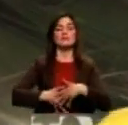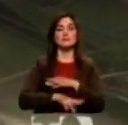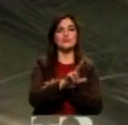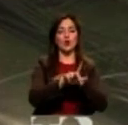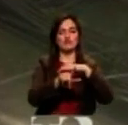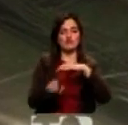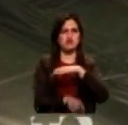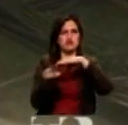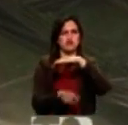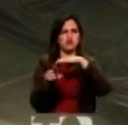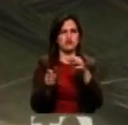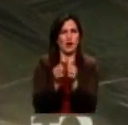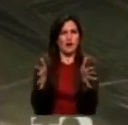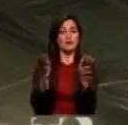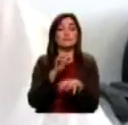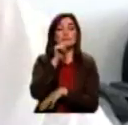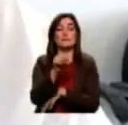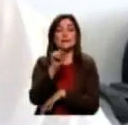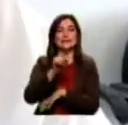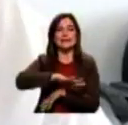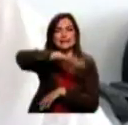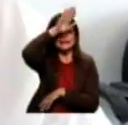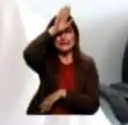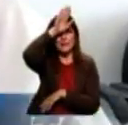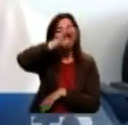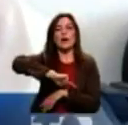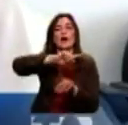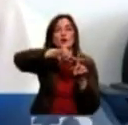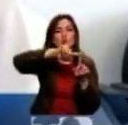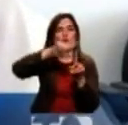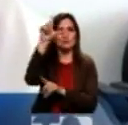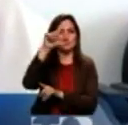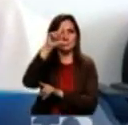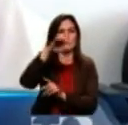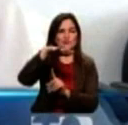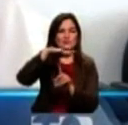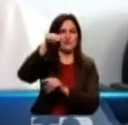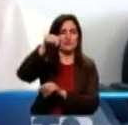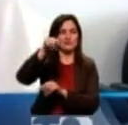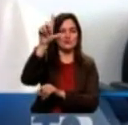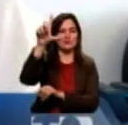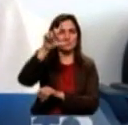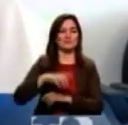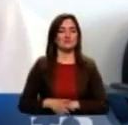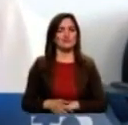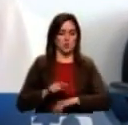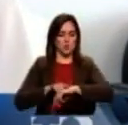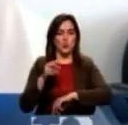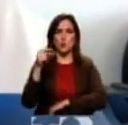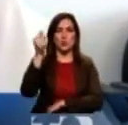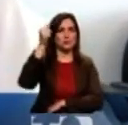está próxima a cumplir un trazado más da ua aragua llega ya este lunes a la carolina lo ha hecho en un tiempo